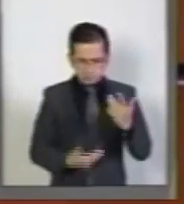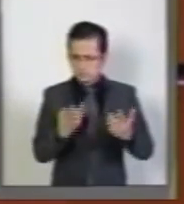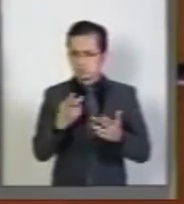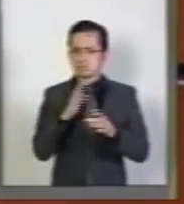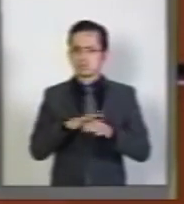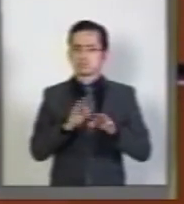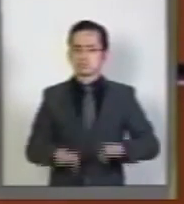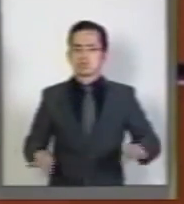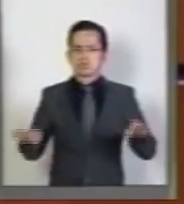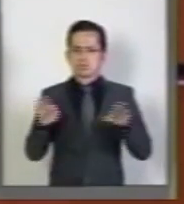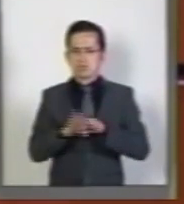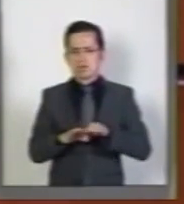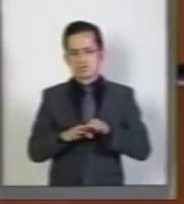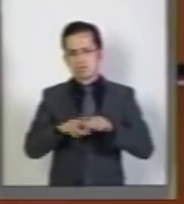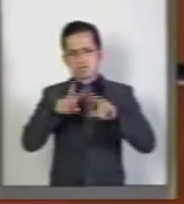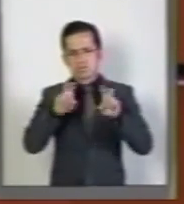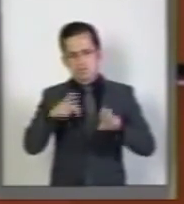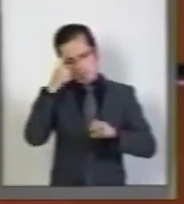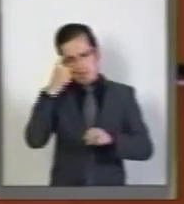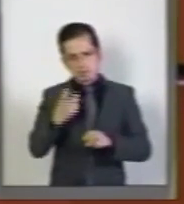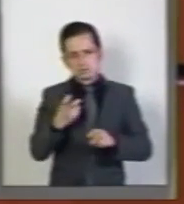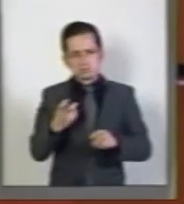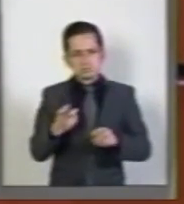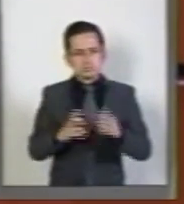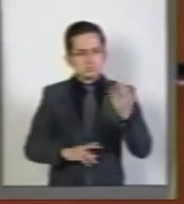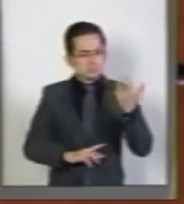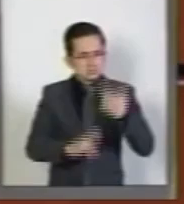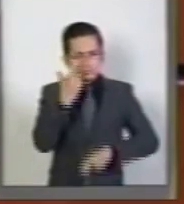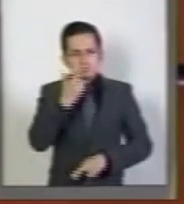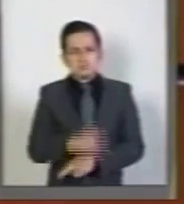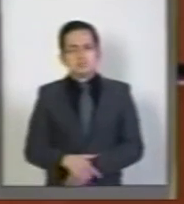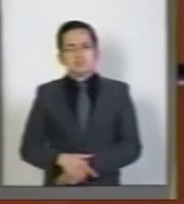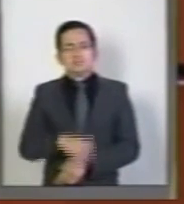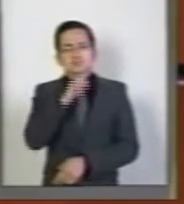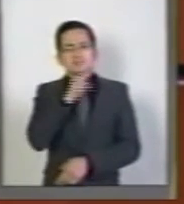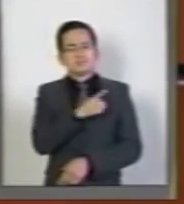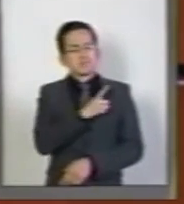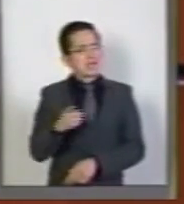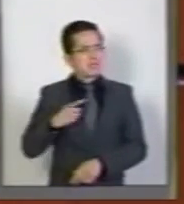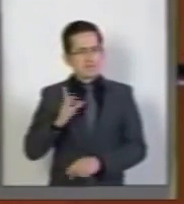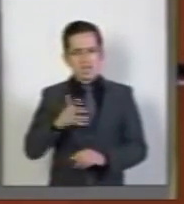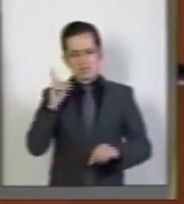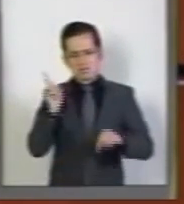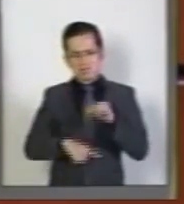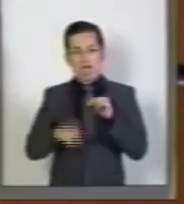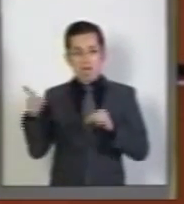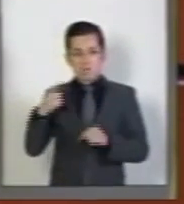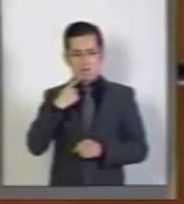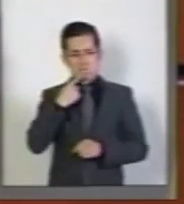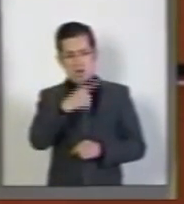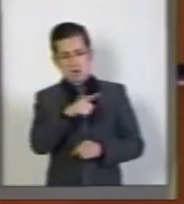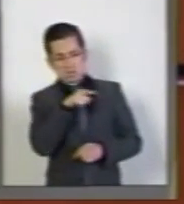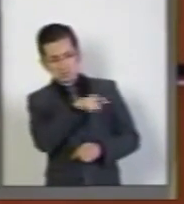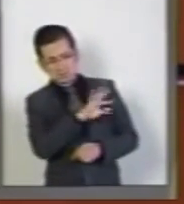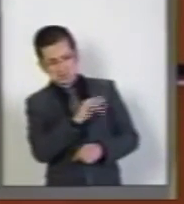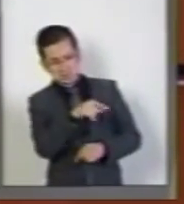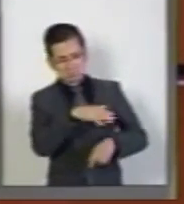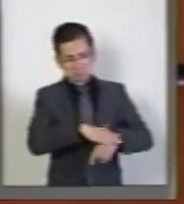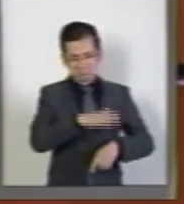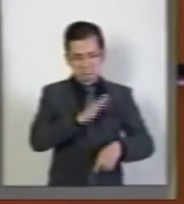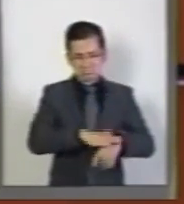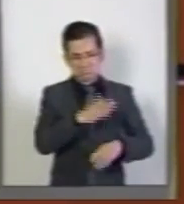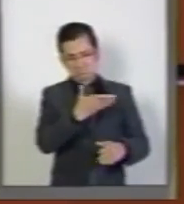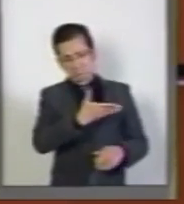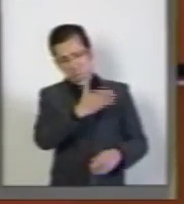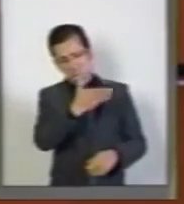este conflicto. Se debe retirar las amenazas de despidos, la represión y revertir los daños